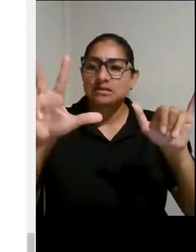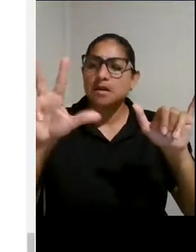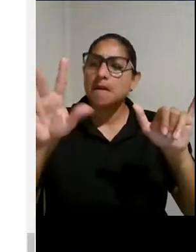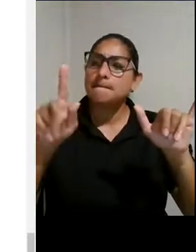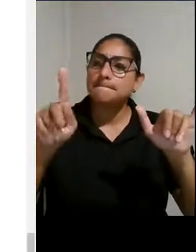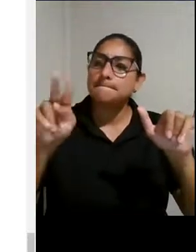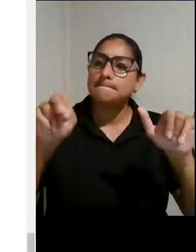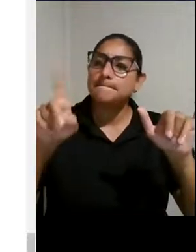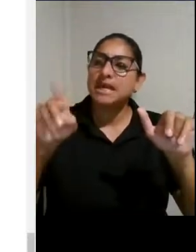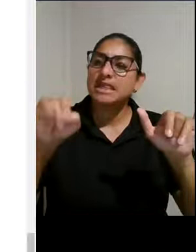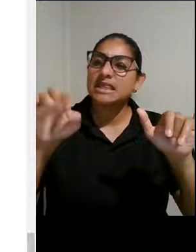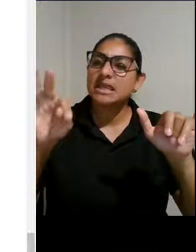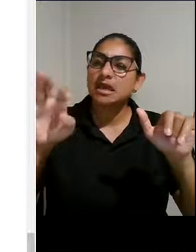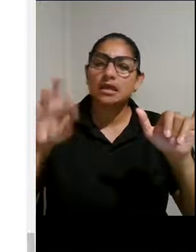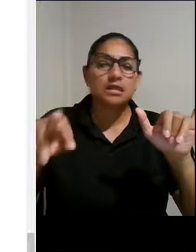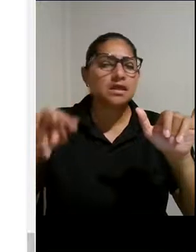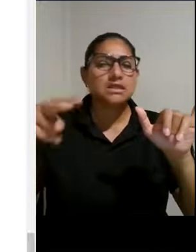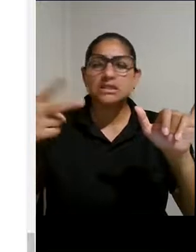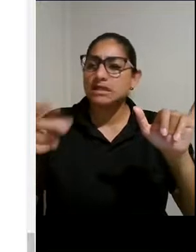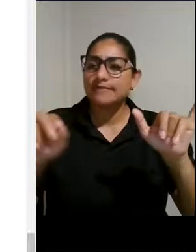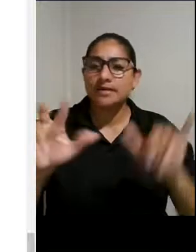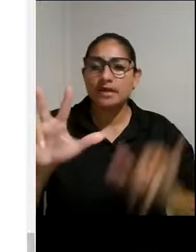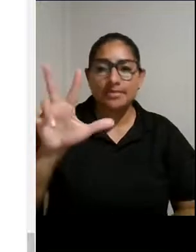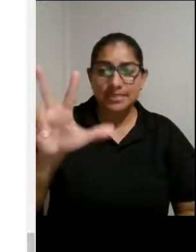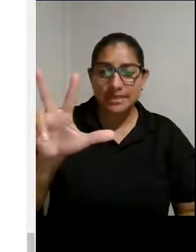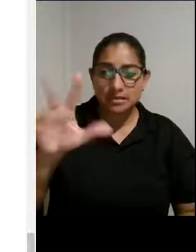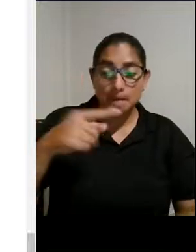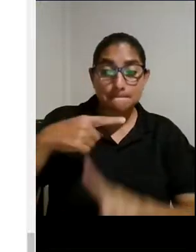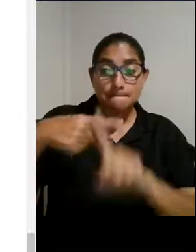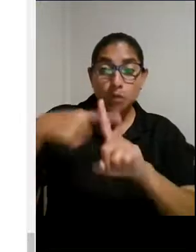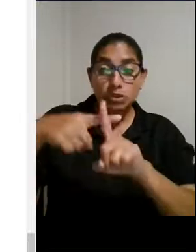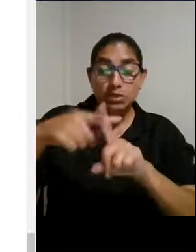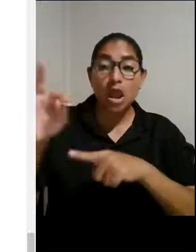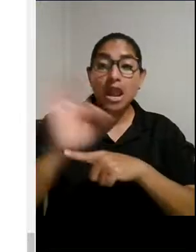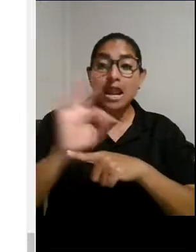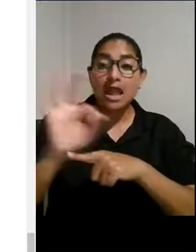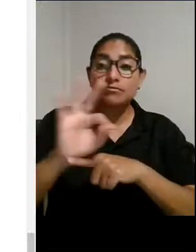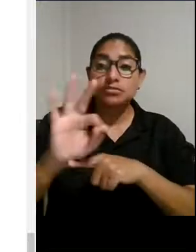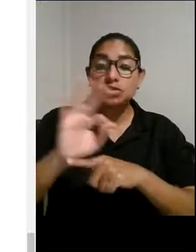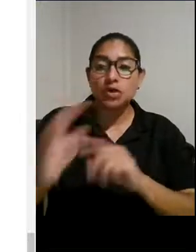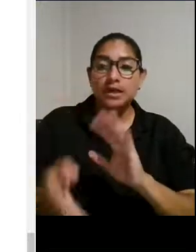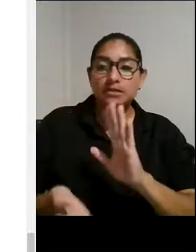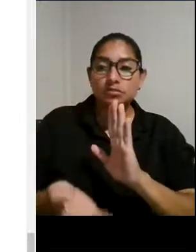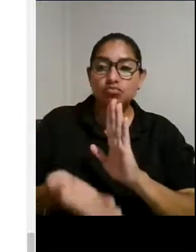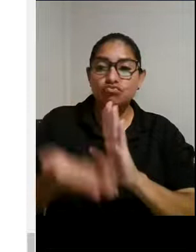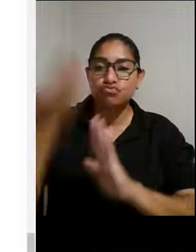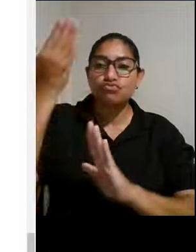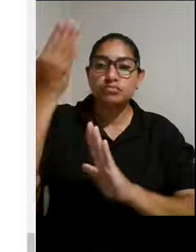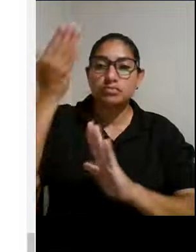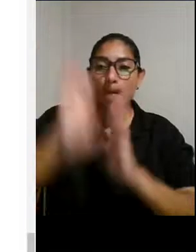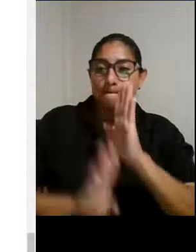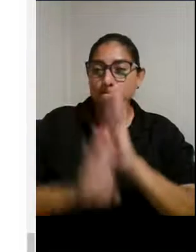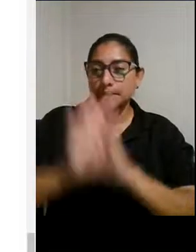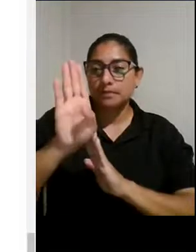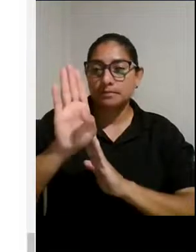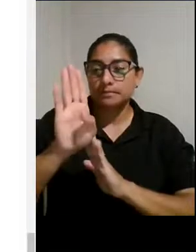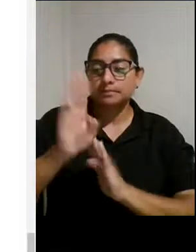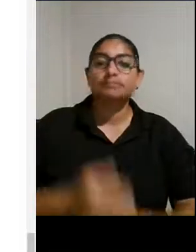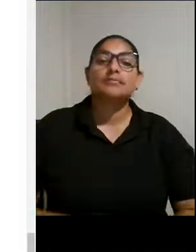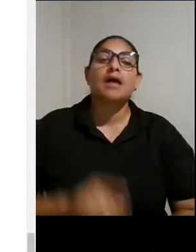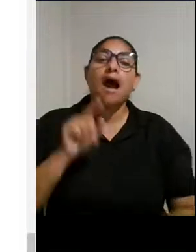¿Ok? Cuando este número es positivo, la función va a ser creciente. Que una